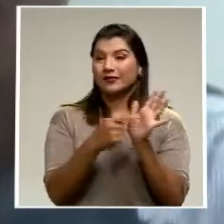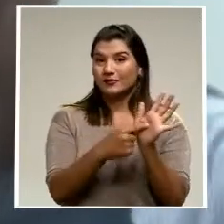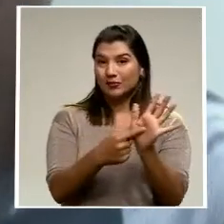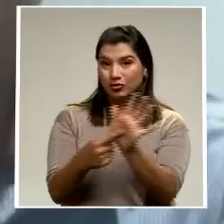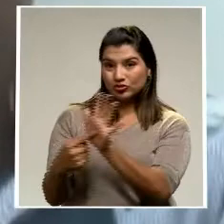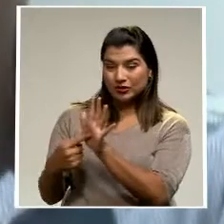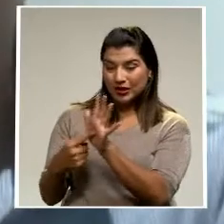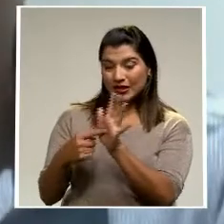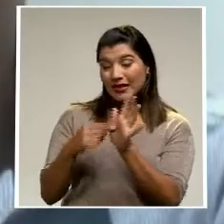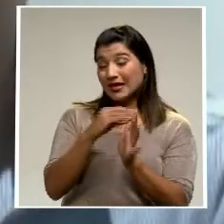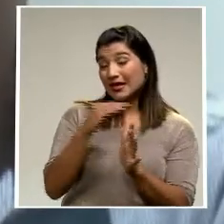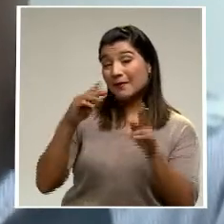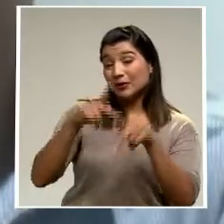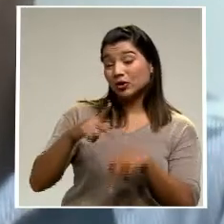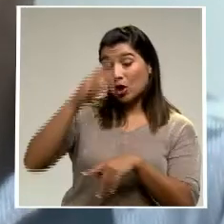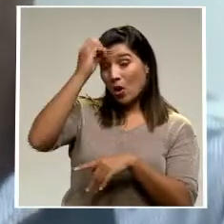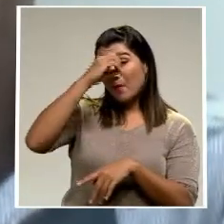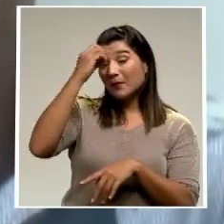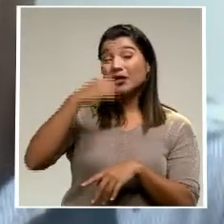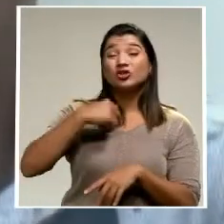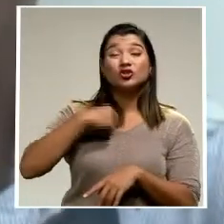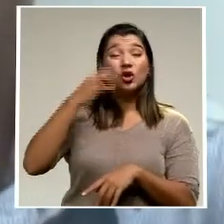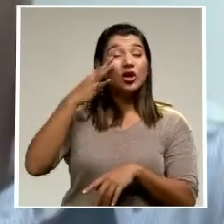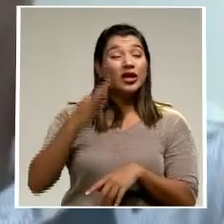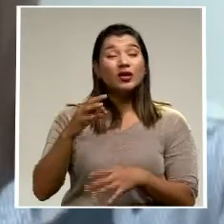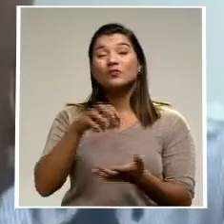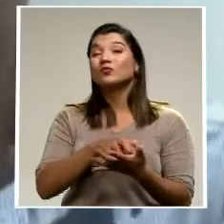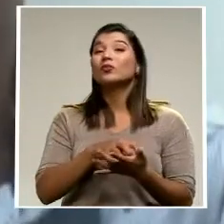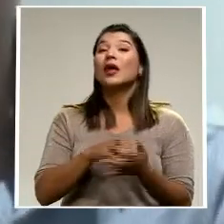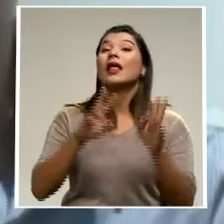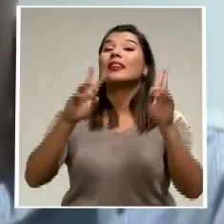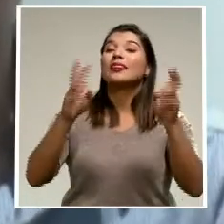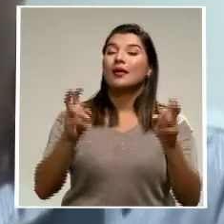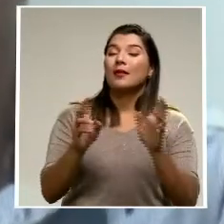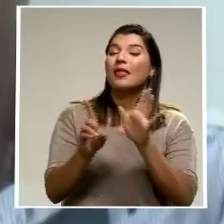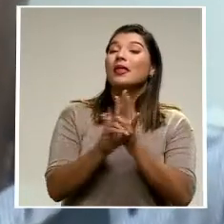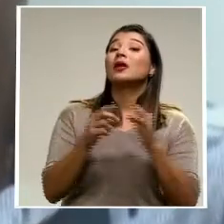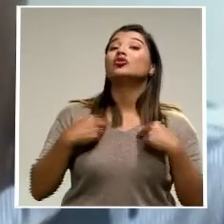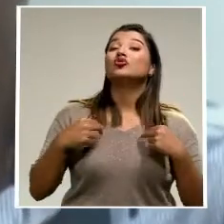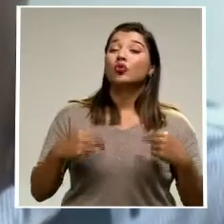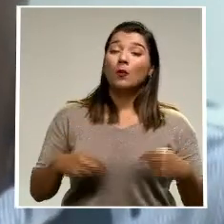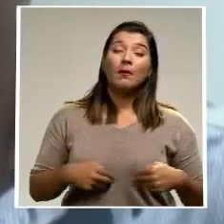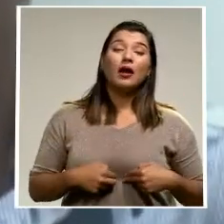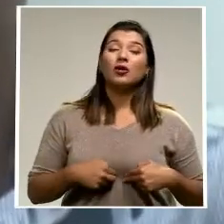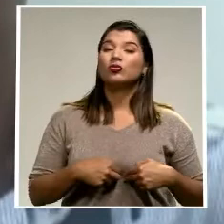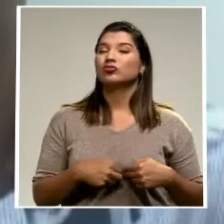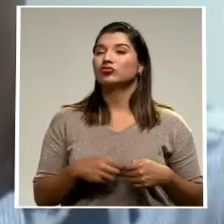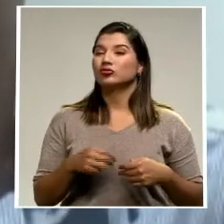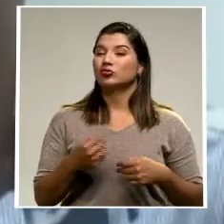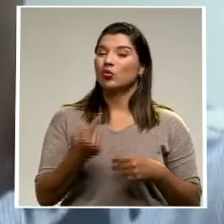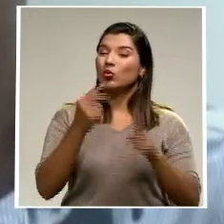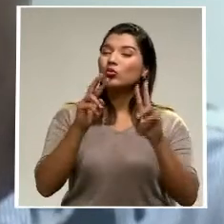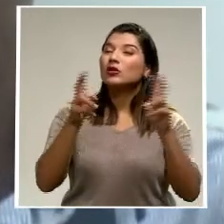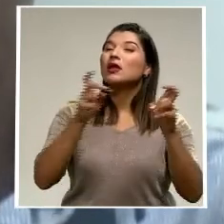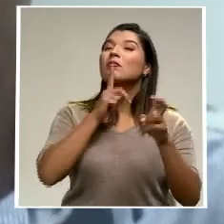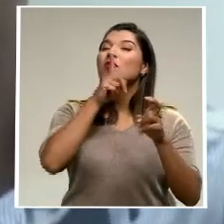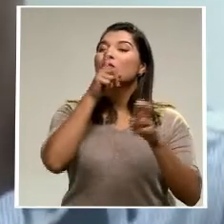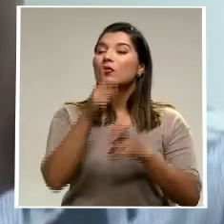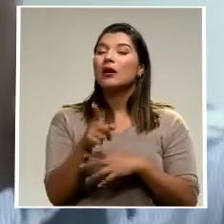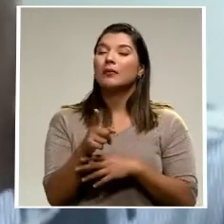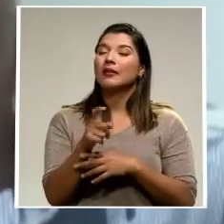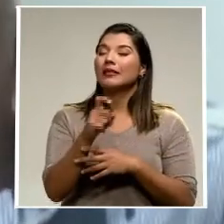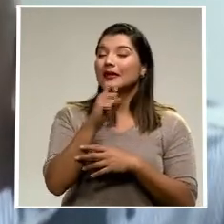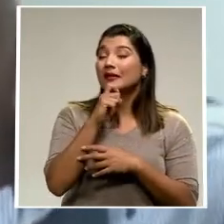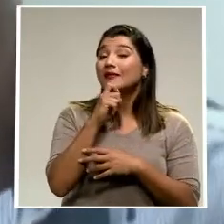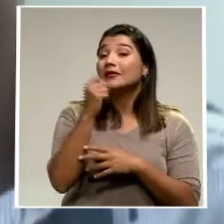Dudaría que el tema de derechos humanos vuelva a ser un tema, digamos, tan polarizante a nivel, digamos, como lo fue la elección pasada, Ernesto, pero